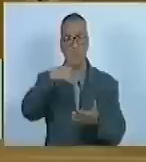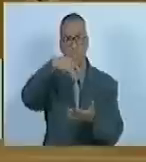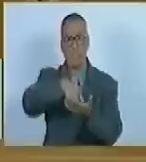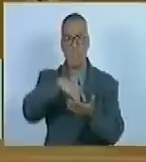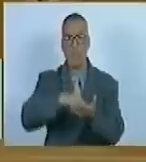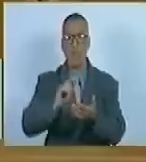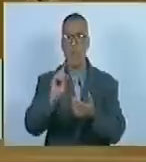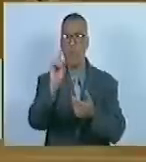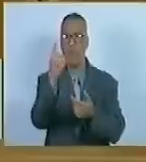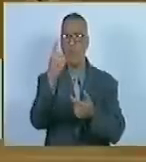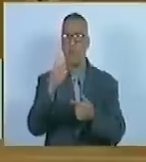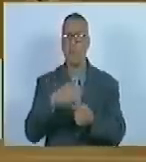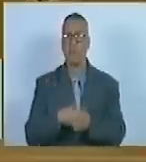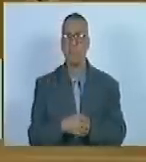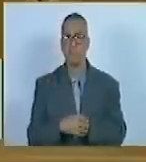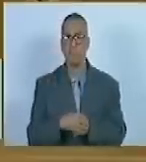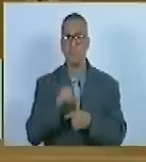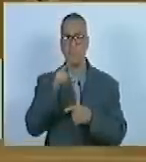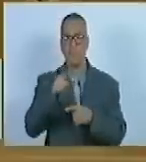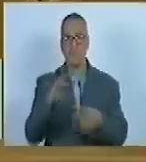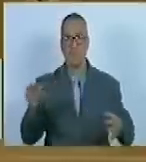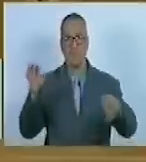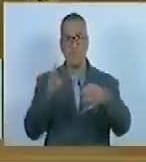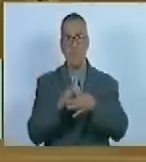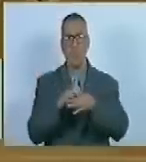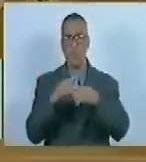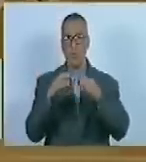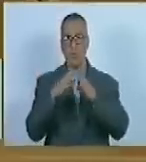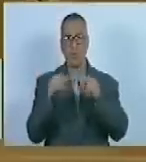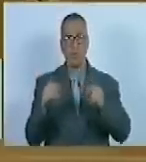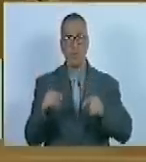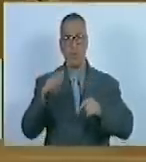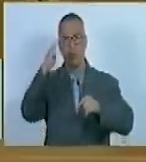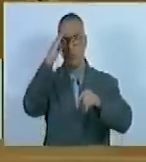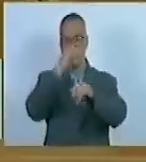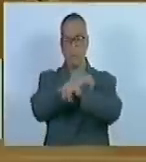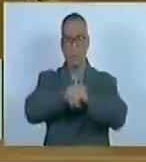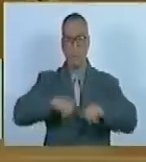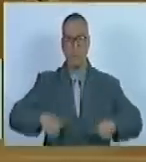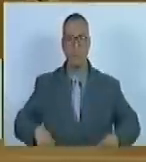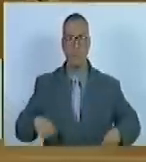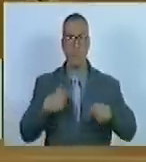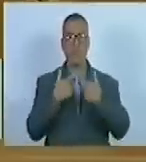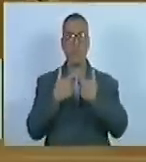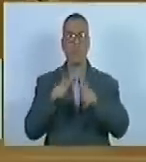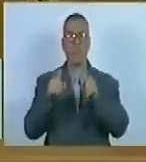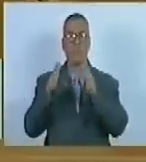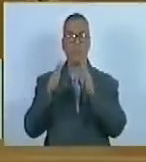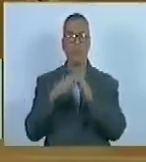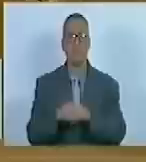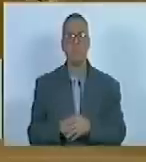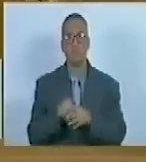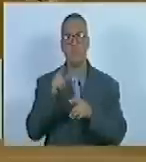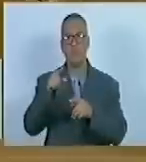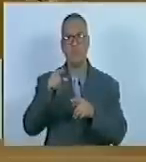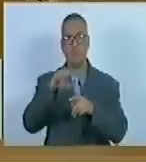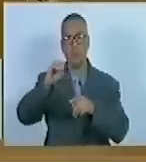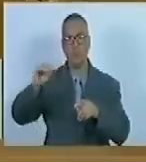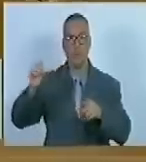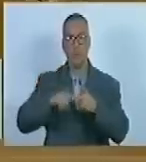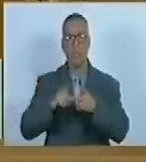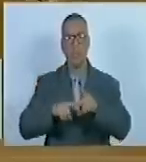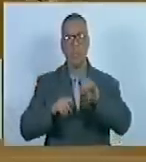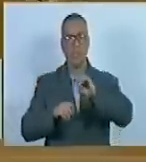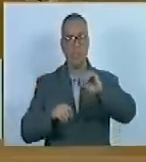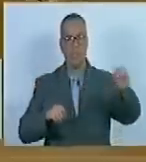por primera vez donde se unieron todos los ejércitos libertadores, el de Oriente, el